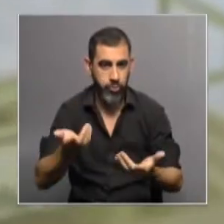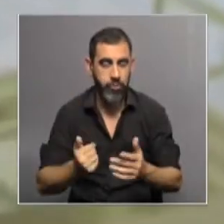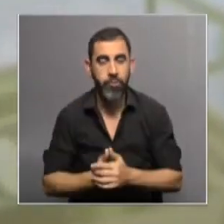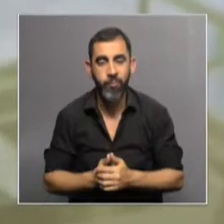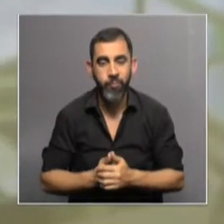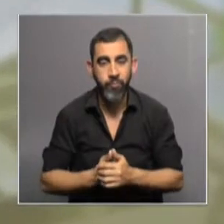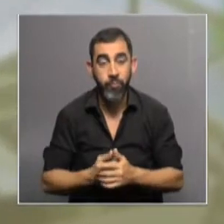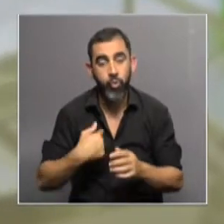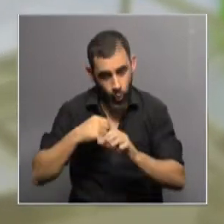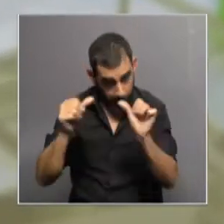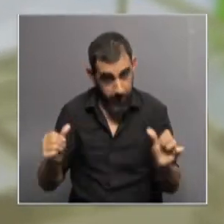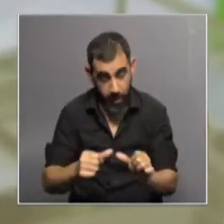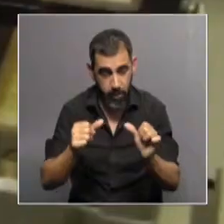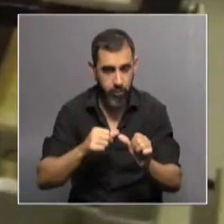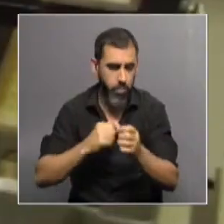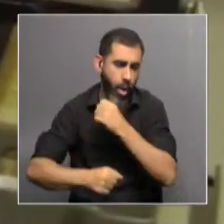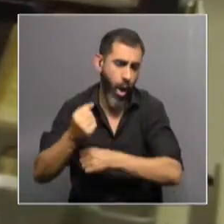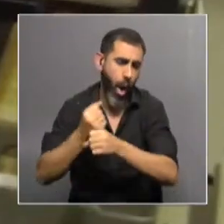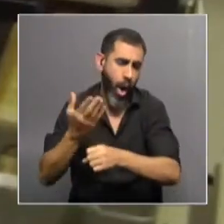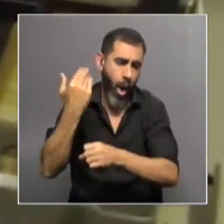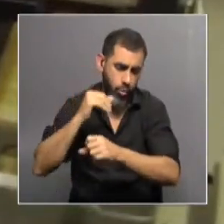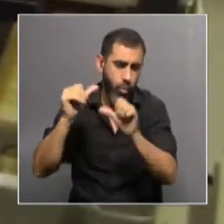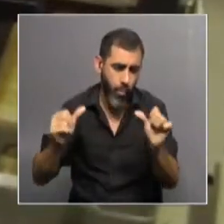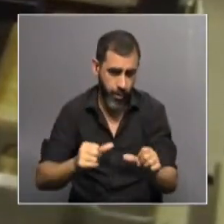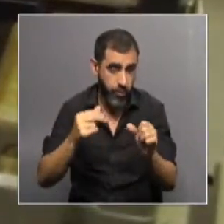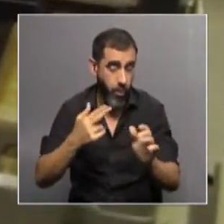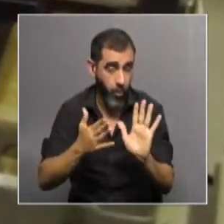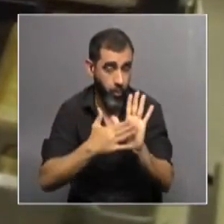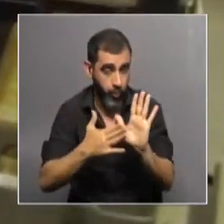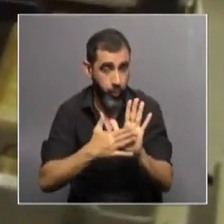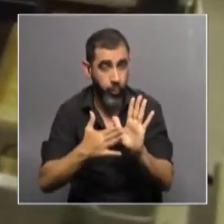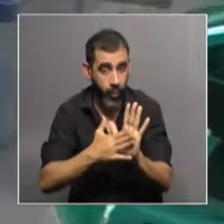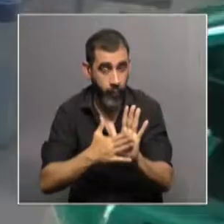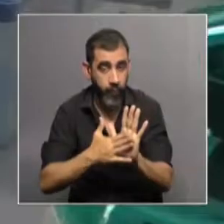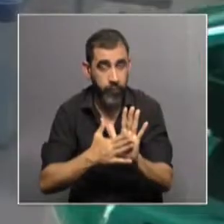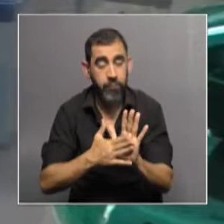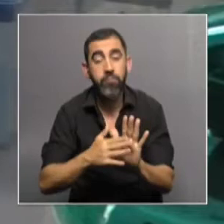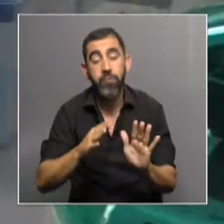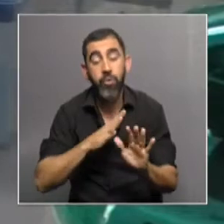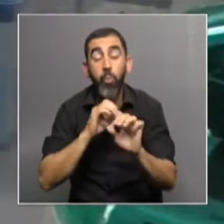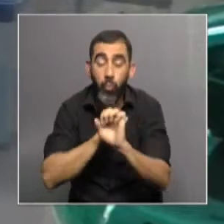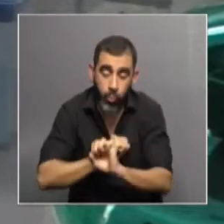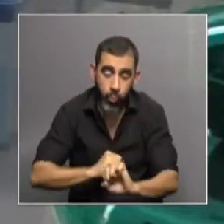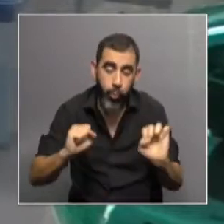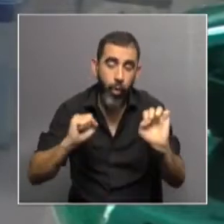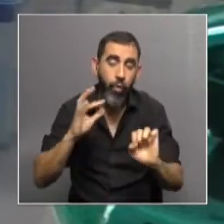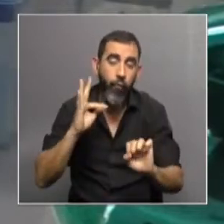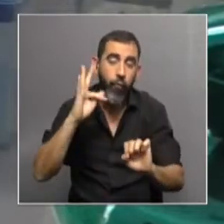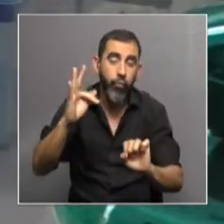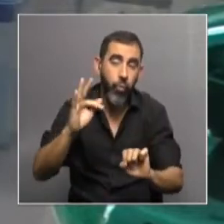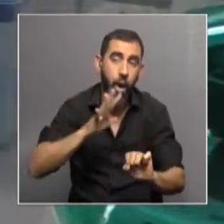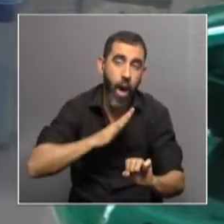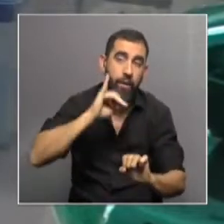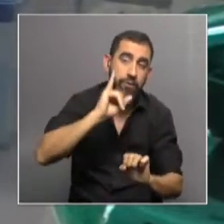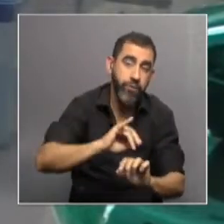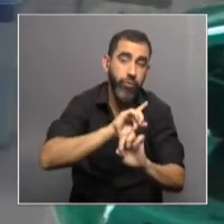yo me hice el exoma hace muchos años y bueno tengo una visión de lo que puedo tener y lo que puedo no tener en